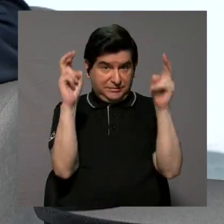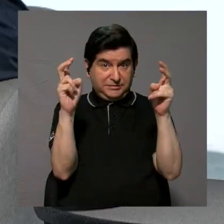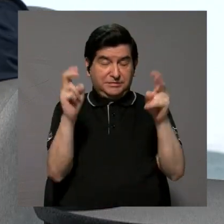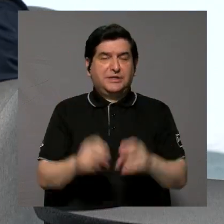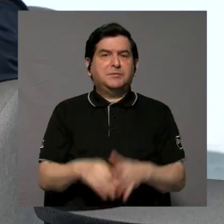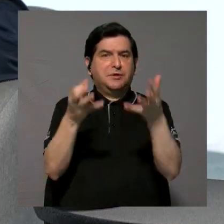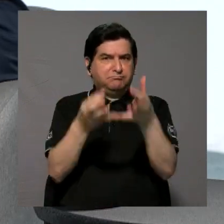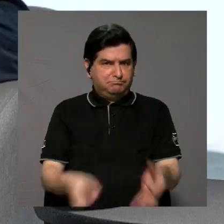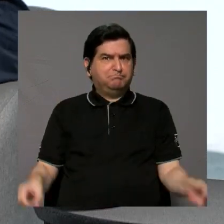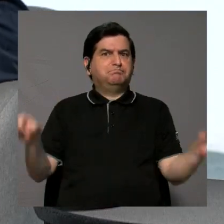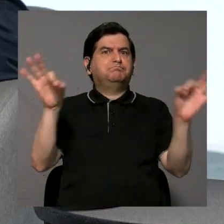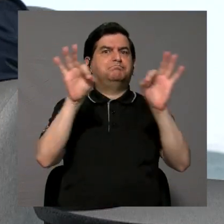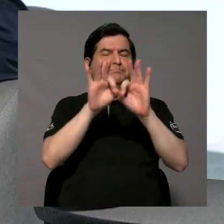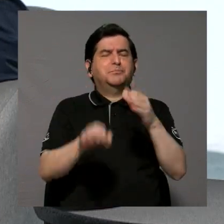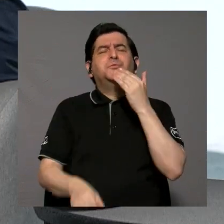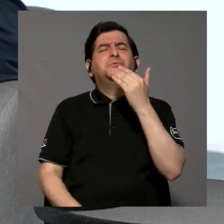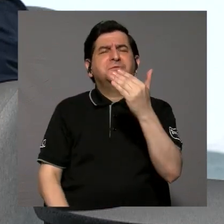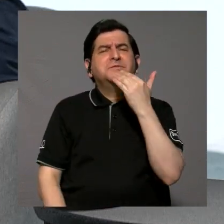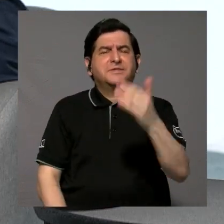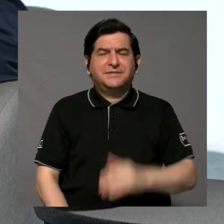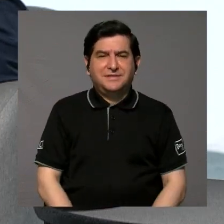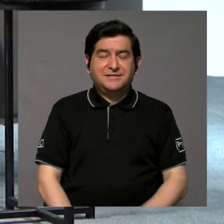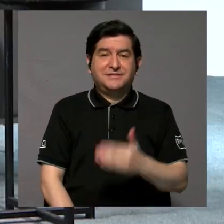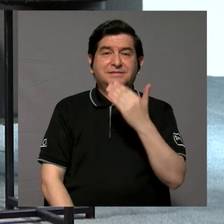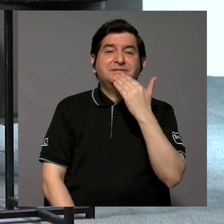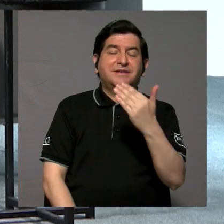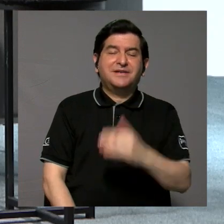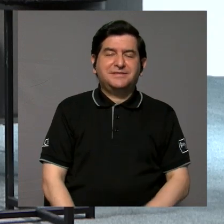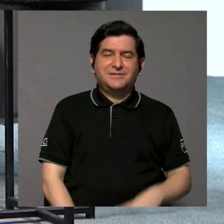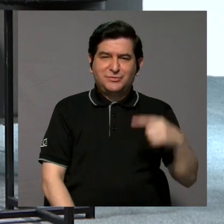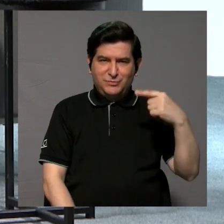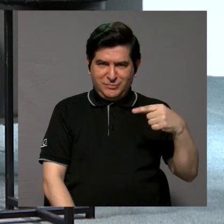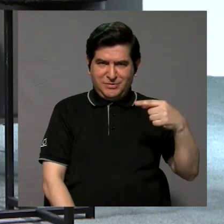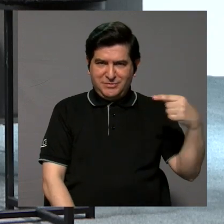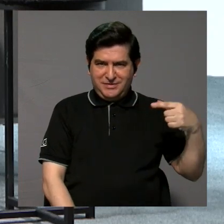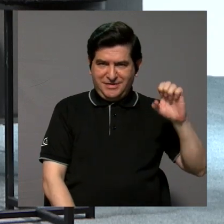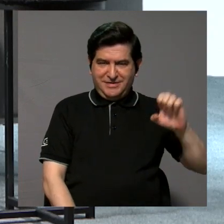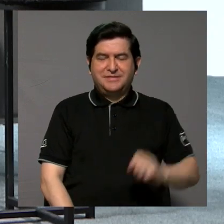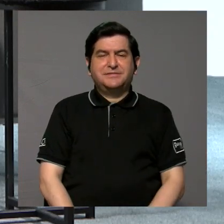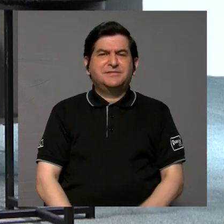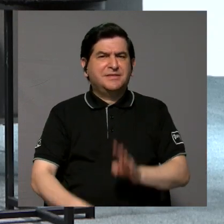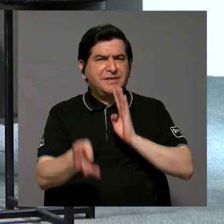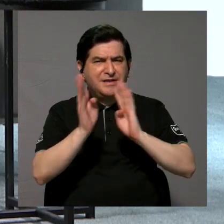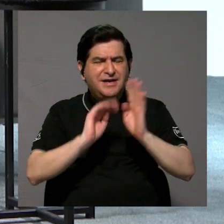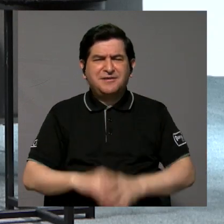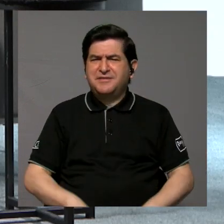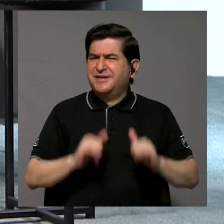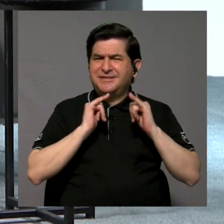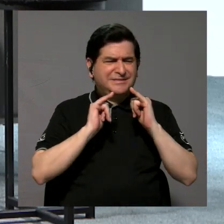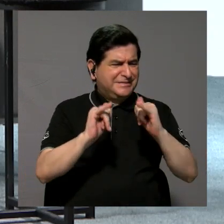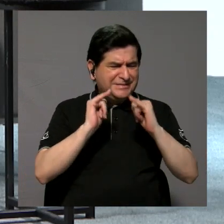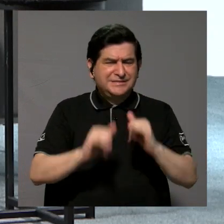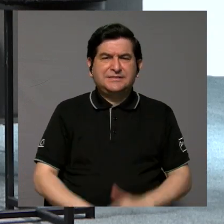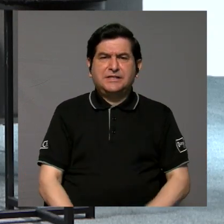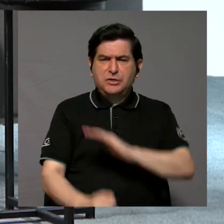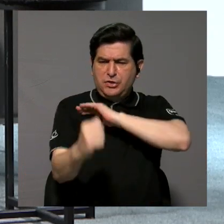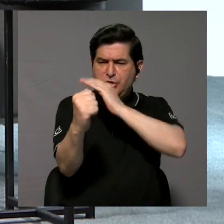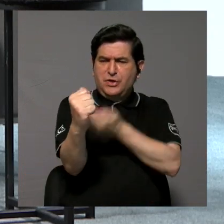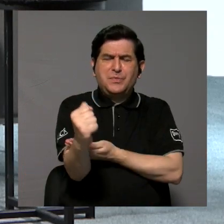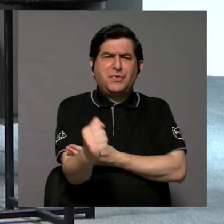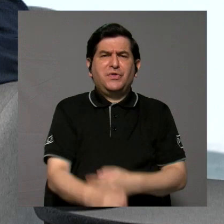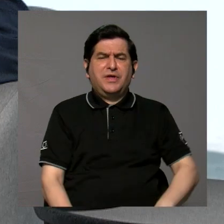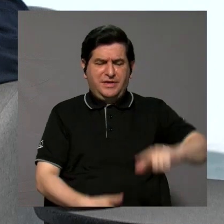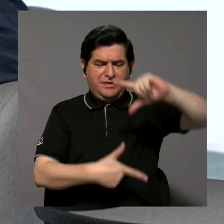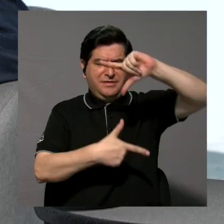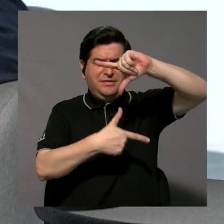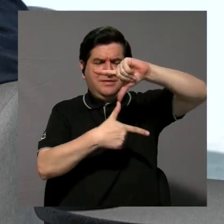temática de mucha relevancia. Le agradezco muchísimo. Muchísimas gracias, don Gustavo. Hablar de desigualdades y poder en América